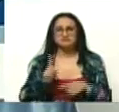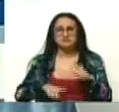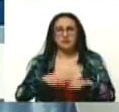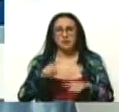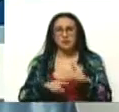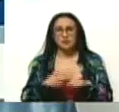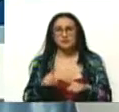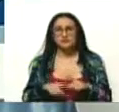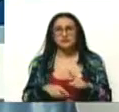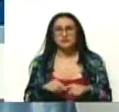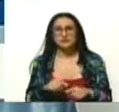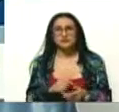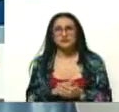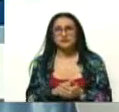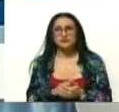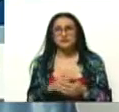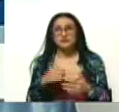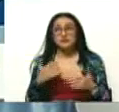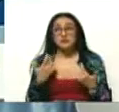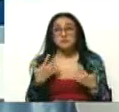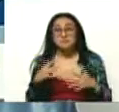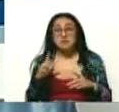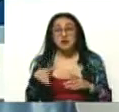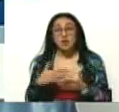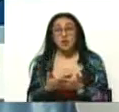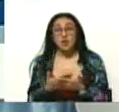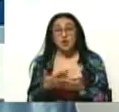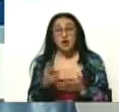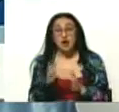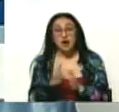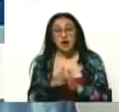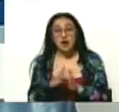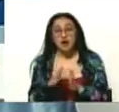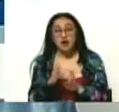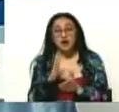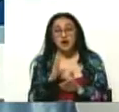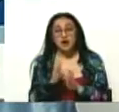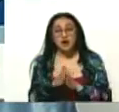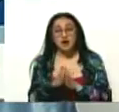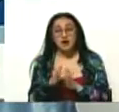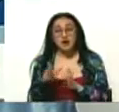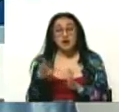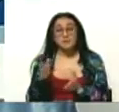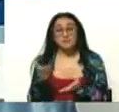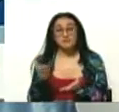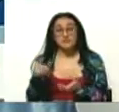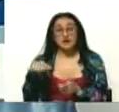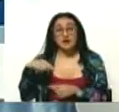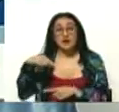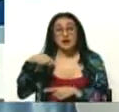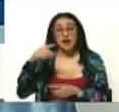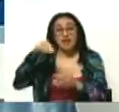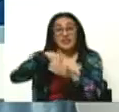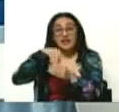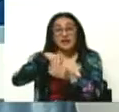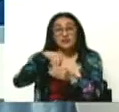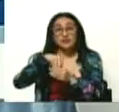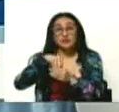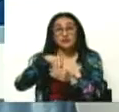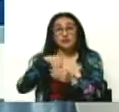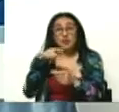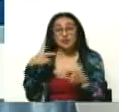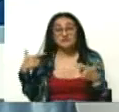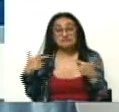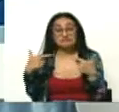pero por lo menos aquí, aparte de lo que hacemos afuera, aguas adentro, también es un